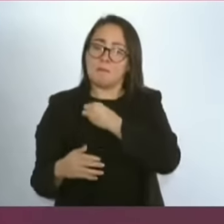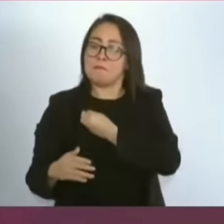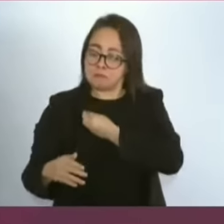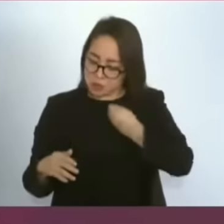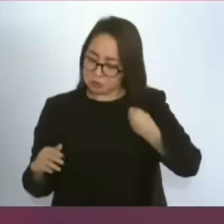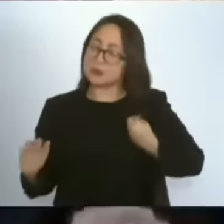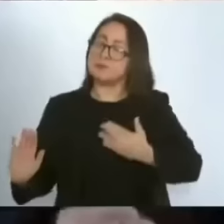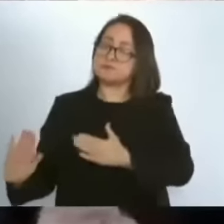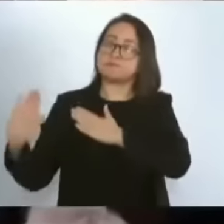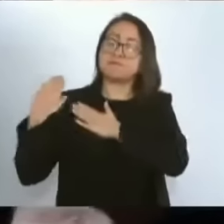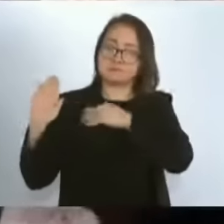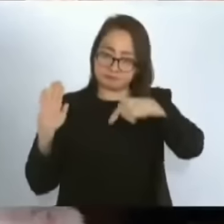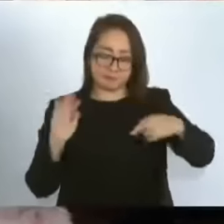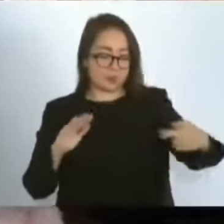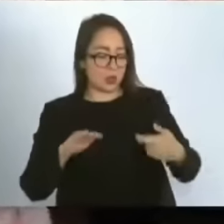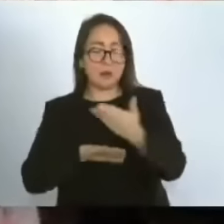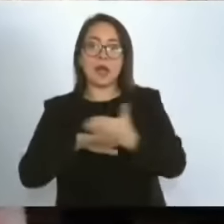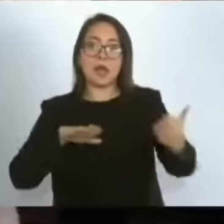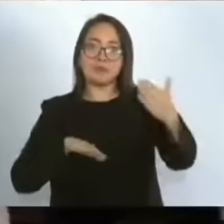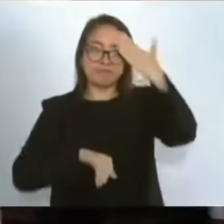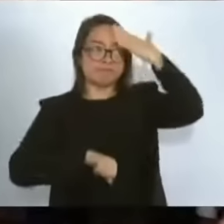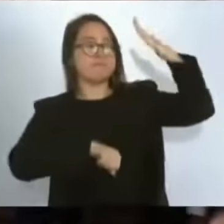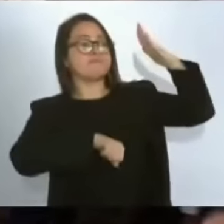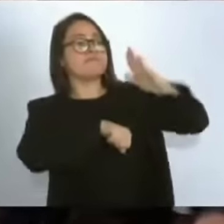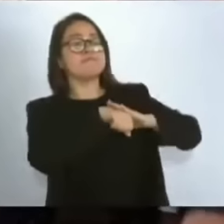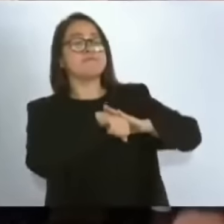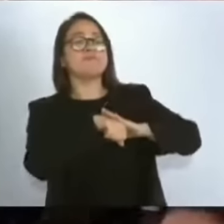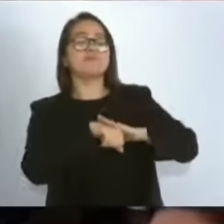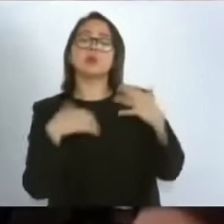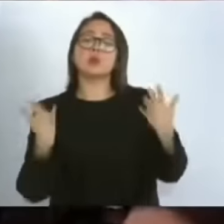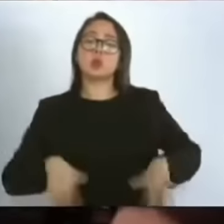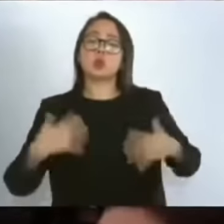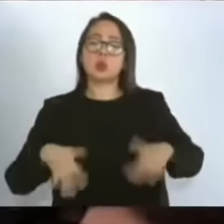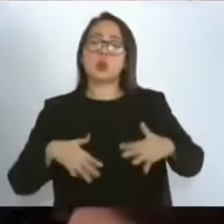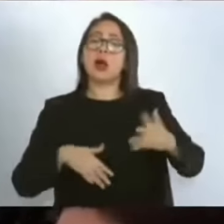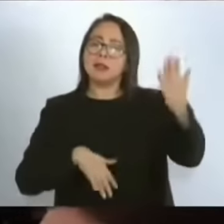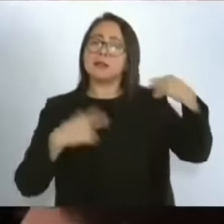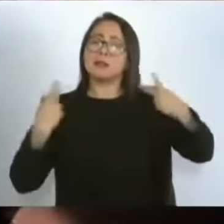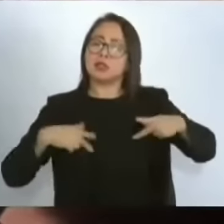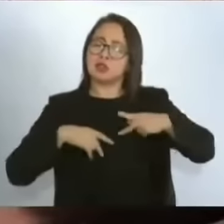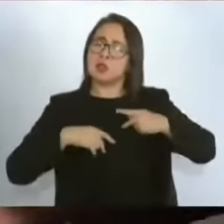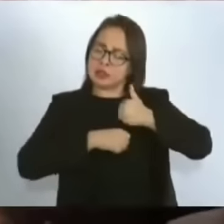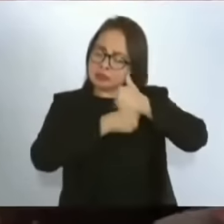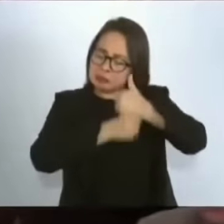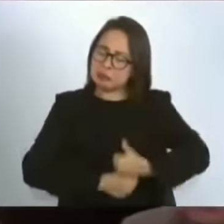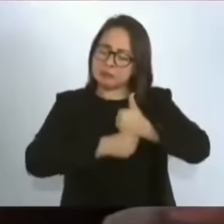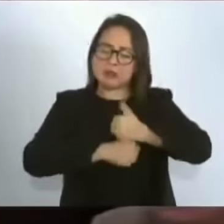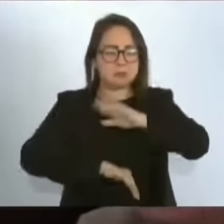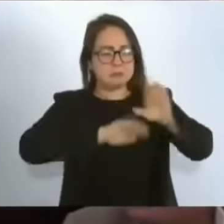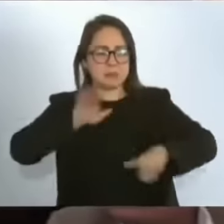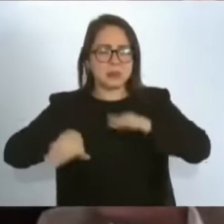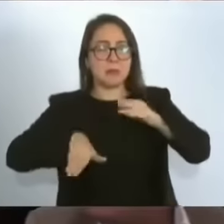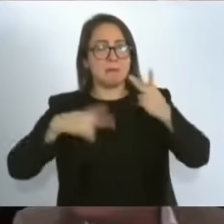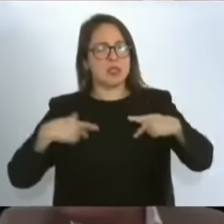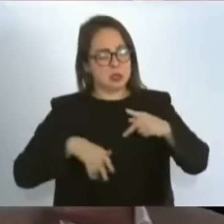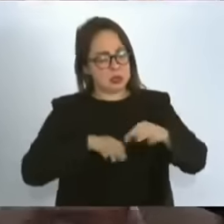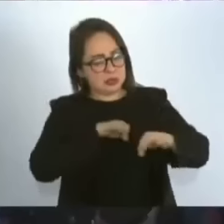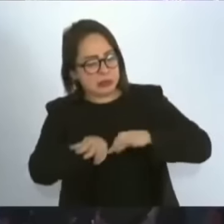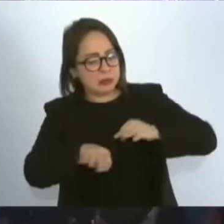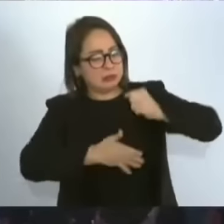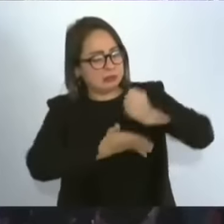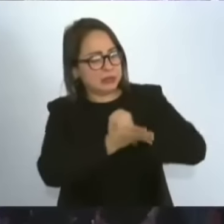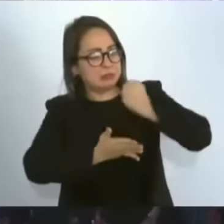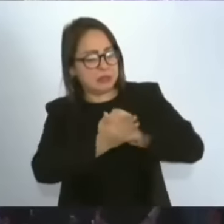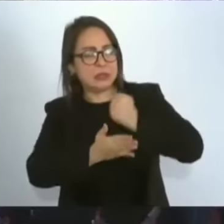Blanco. En memoria de los mártires, de los que lucharon